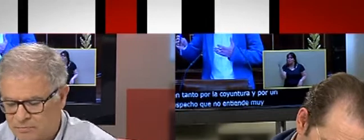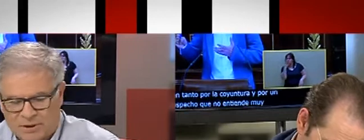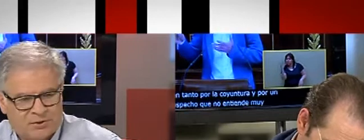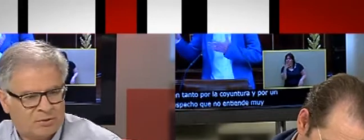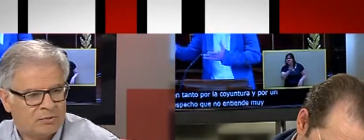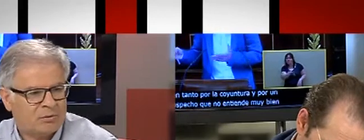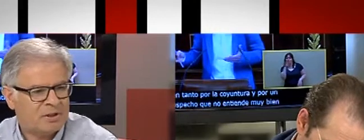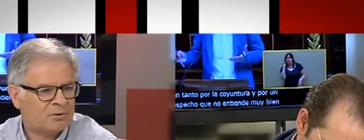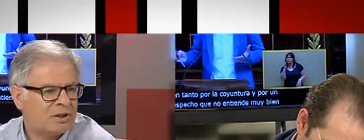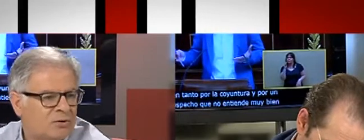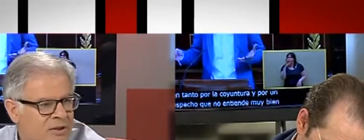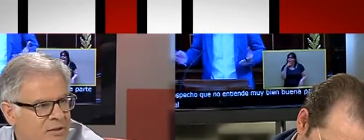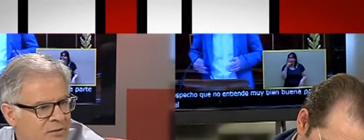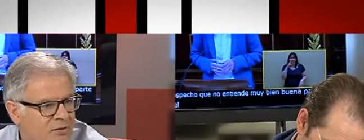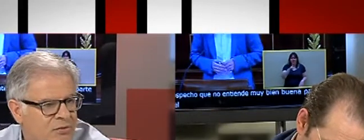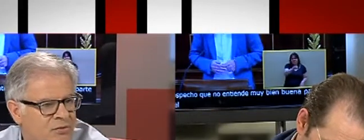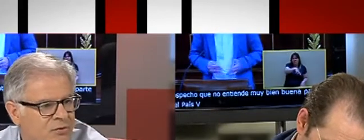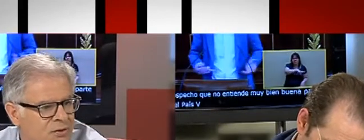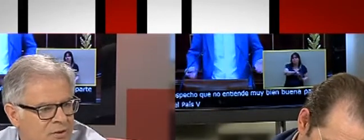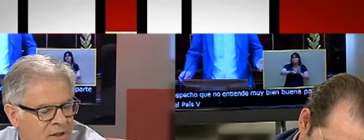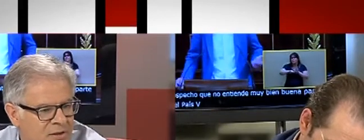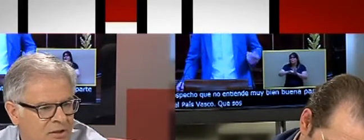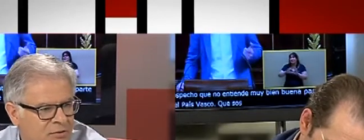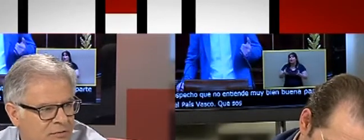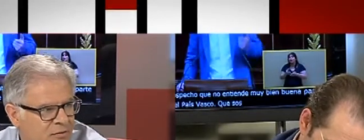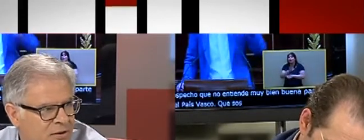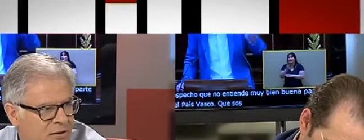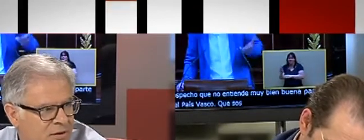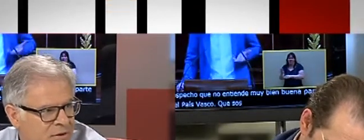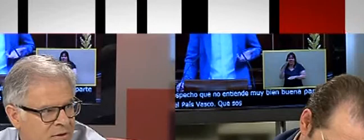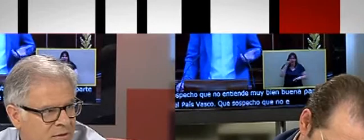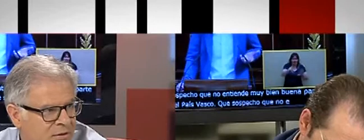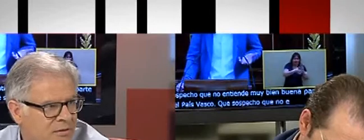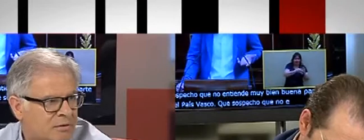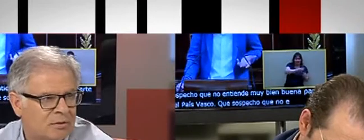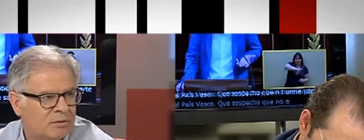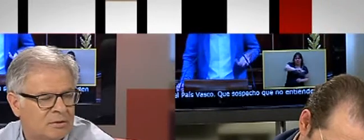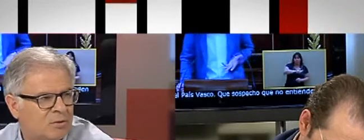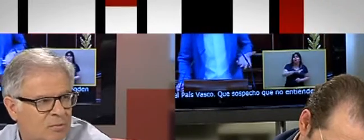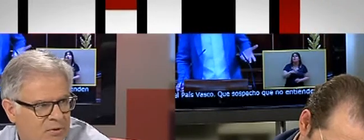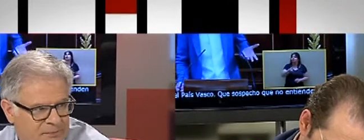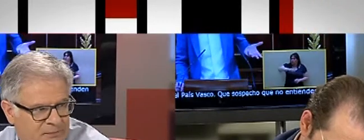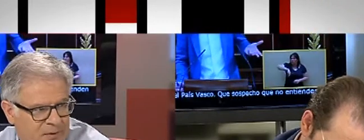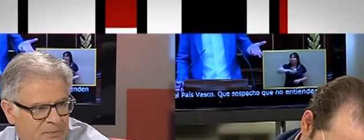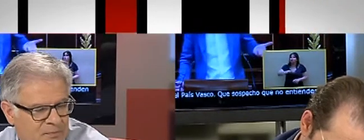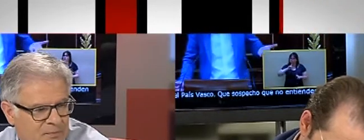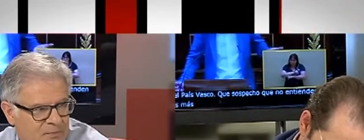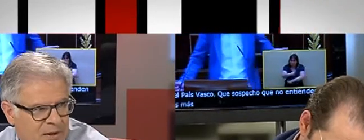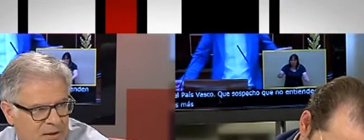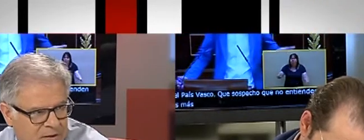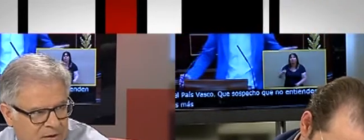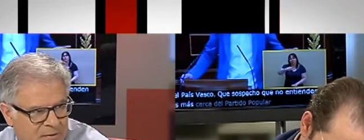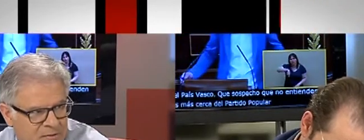partido más votado en las elecciones será ese cataluña fue y como para de poder